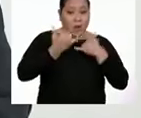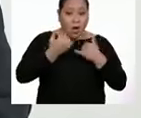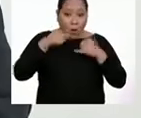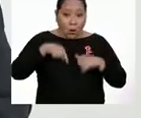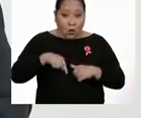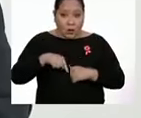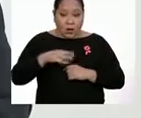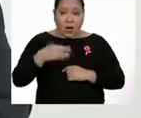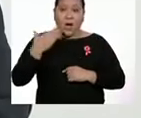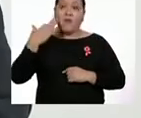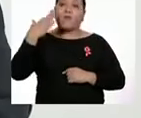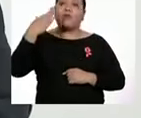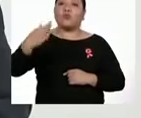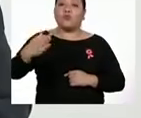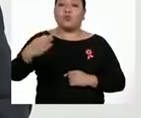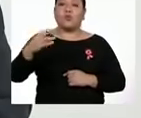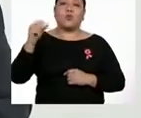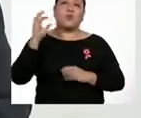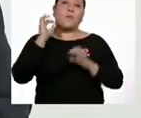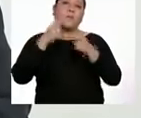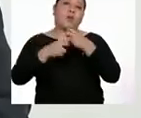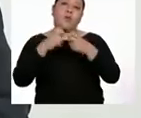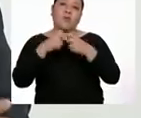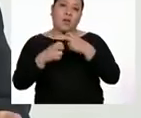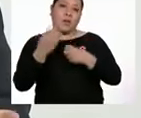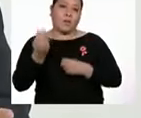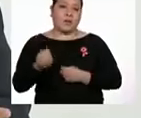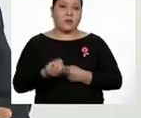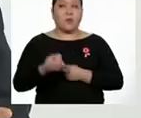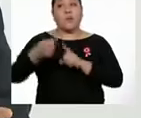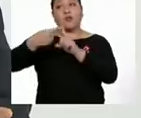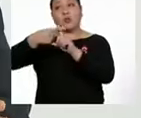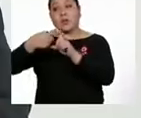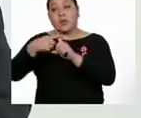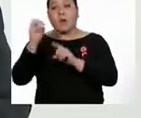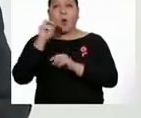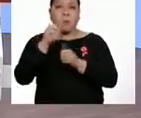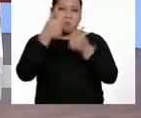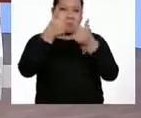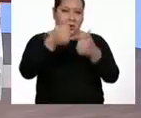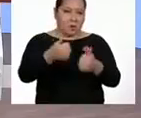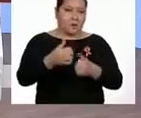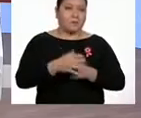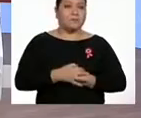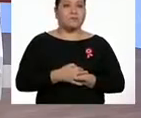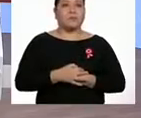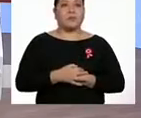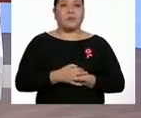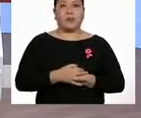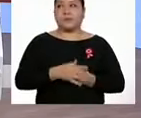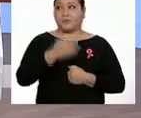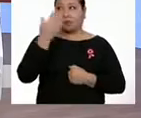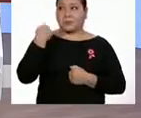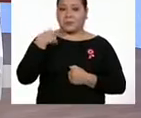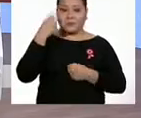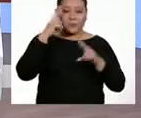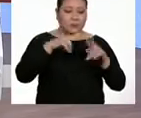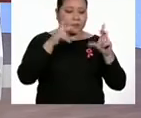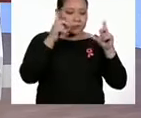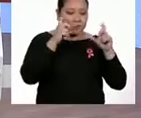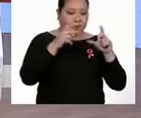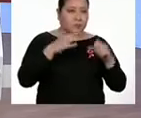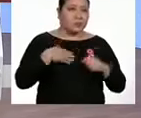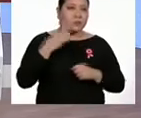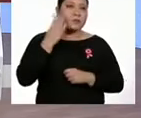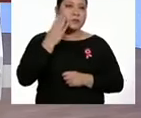ahora nos traerá consecuencias más adelante, tanto positivas como negativas. La otra vez estaba viendo las fotos de mi